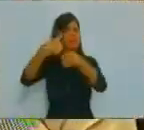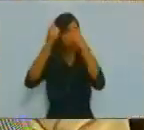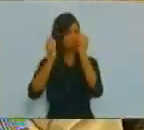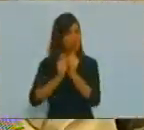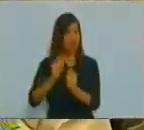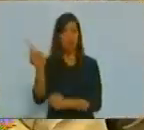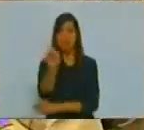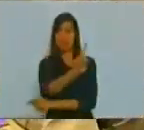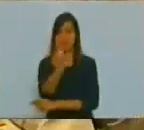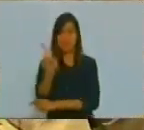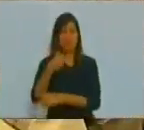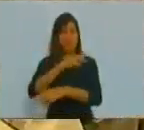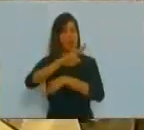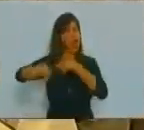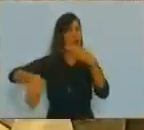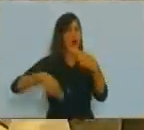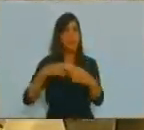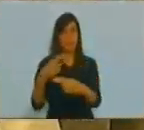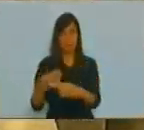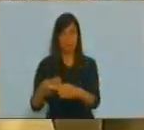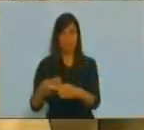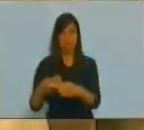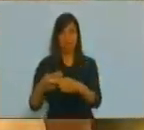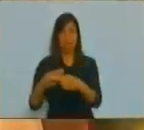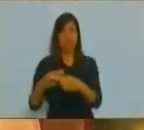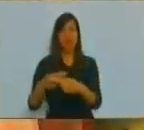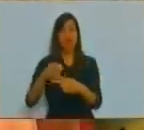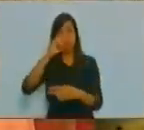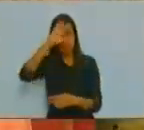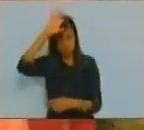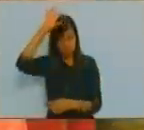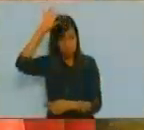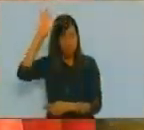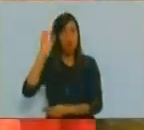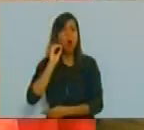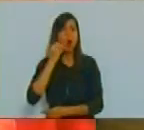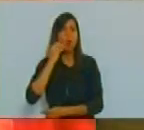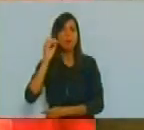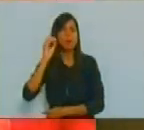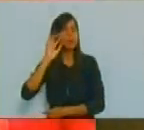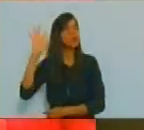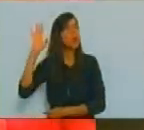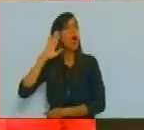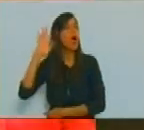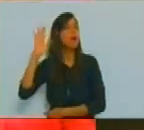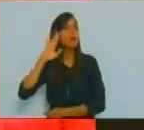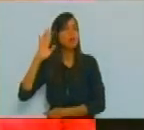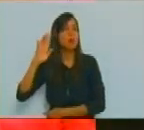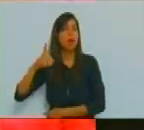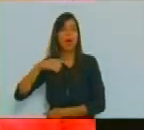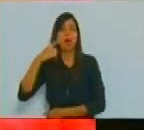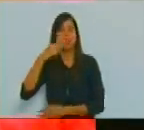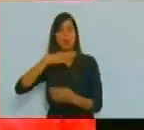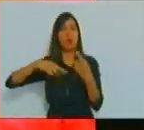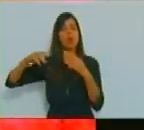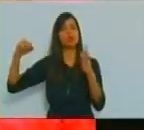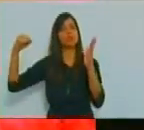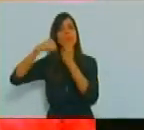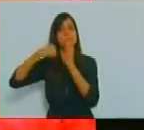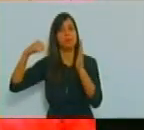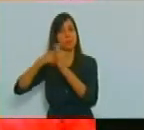crimen después de por un bebé que tenía sueños y que los logrado a través de la revolución bolivariana